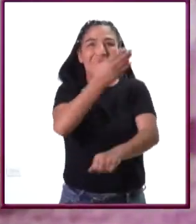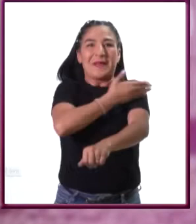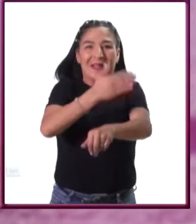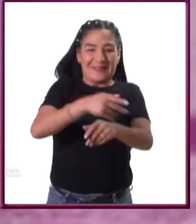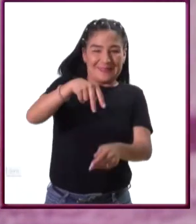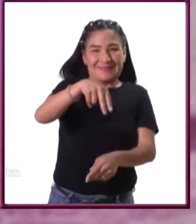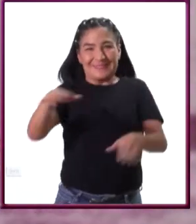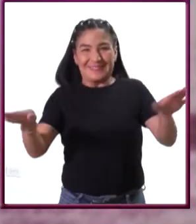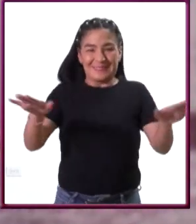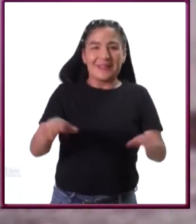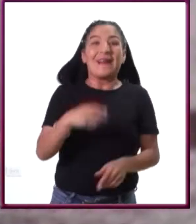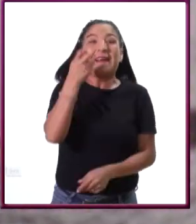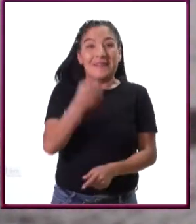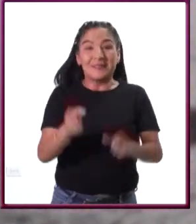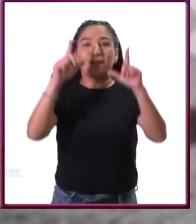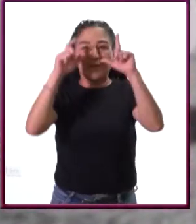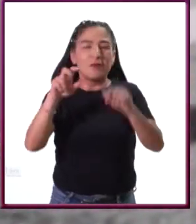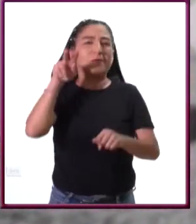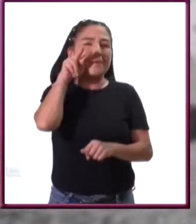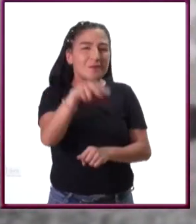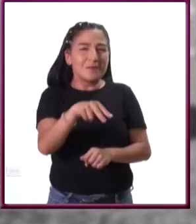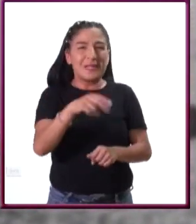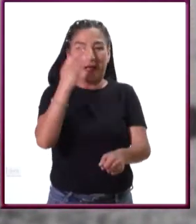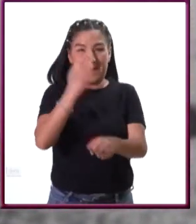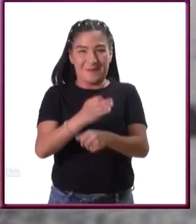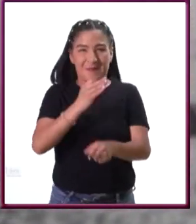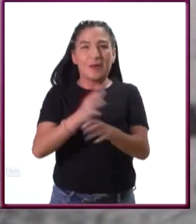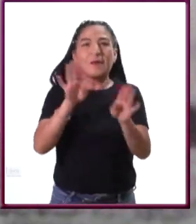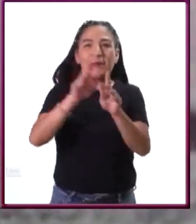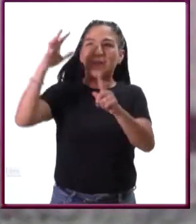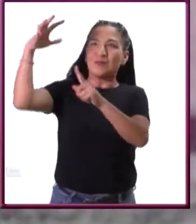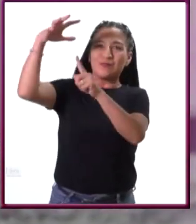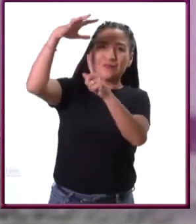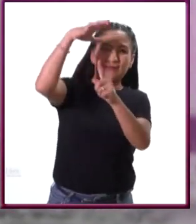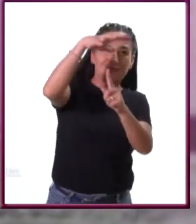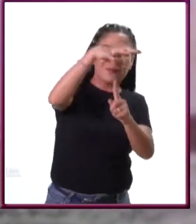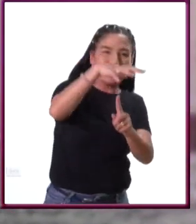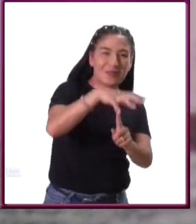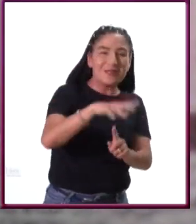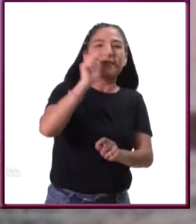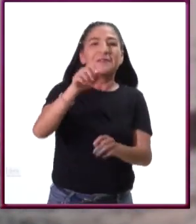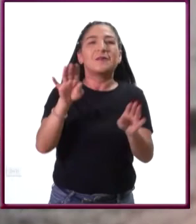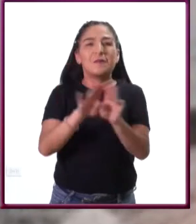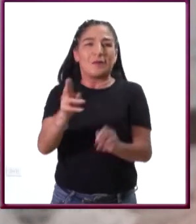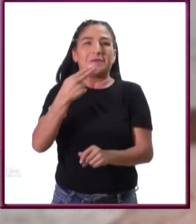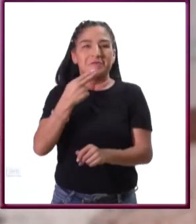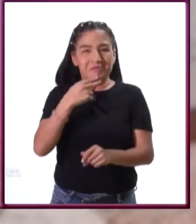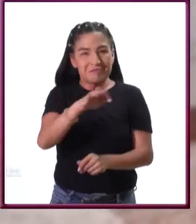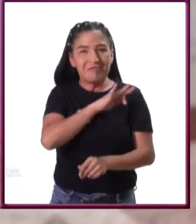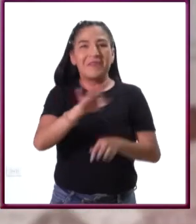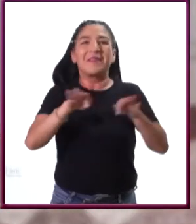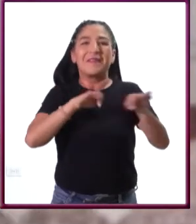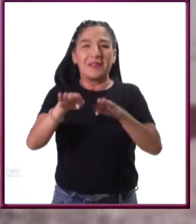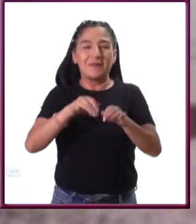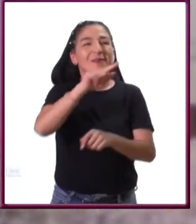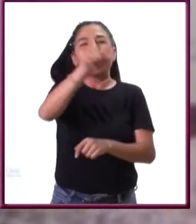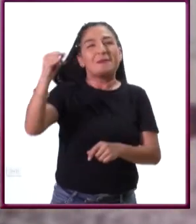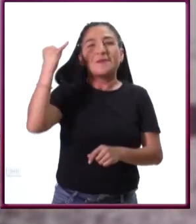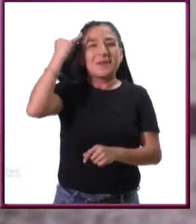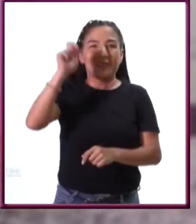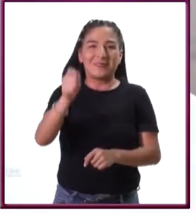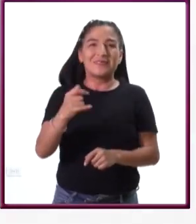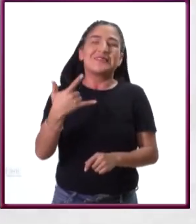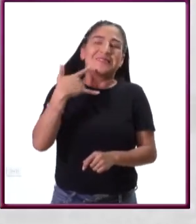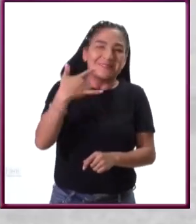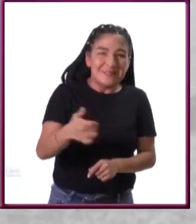esta foto se ve que hasta un paracaídas puede ser una herramienta de trabajo. Imagina la fuerza que este hombre